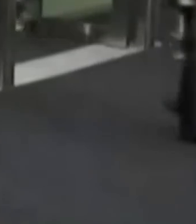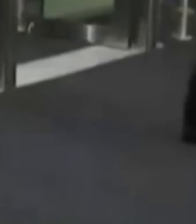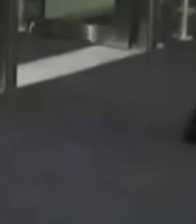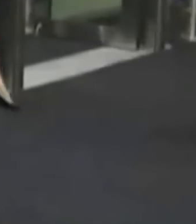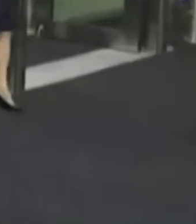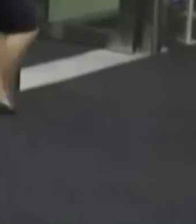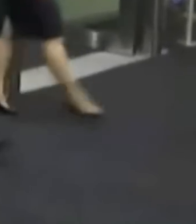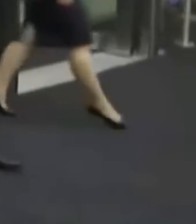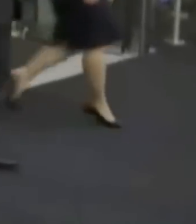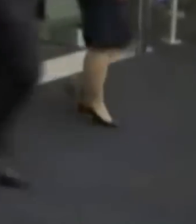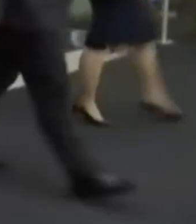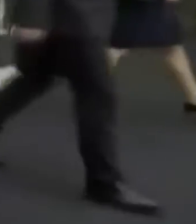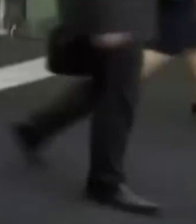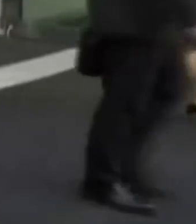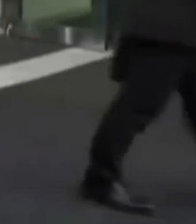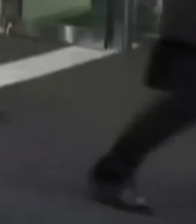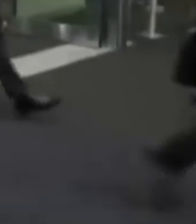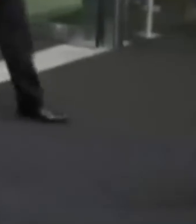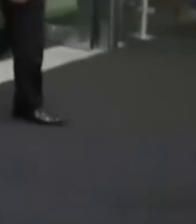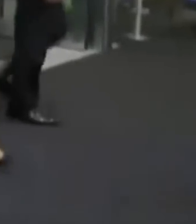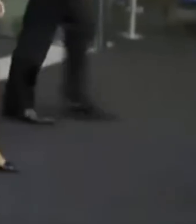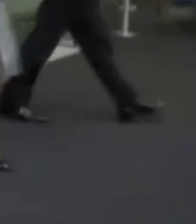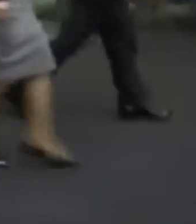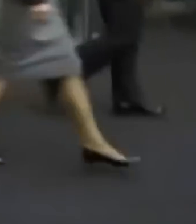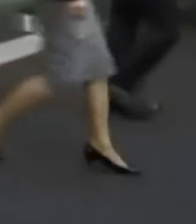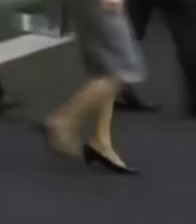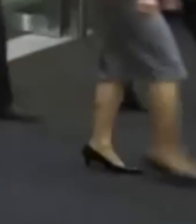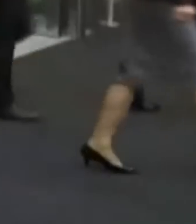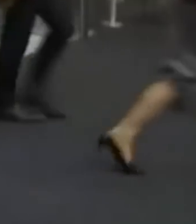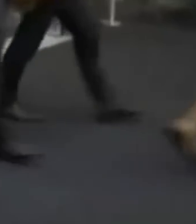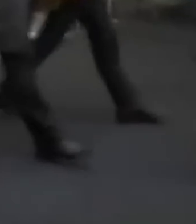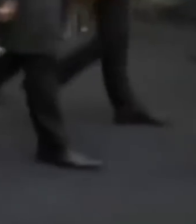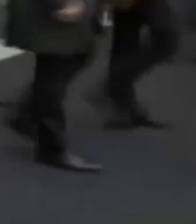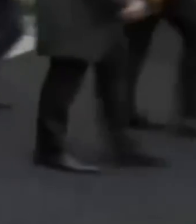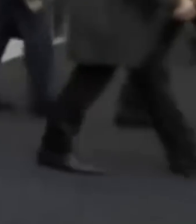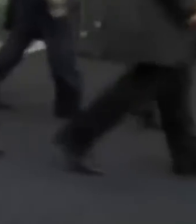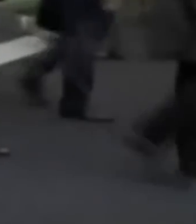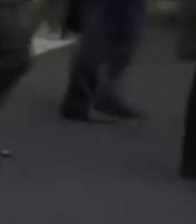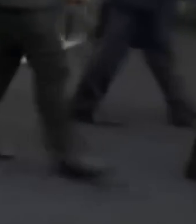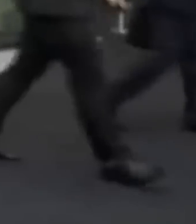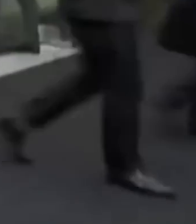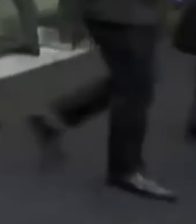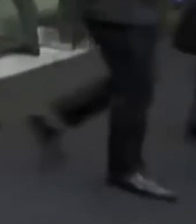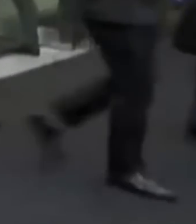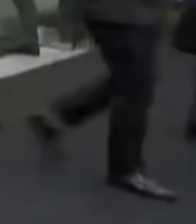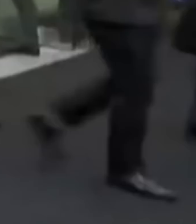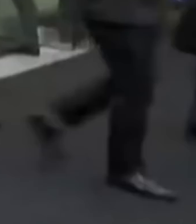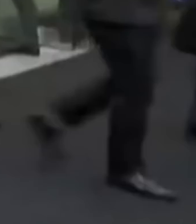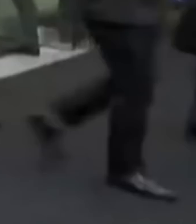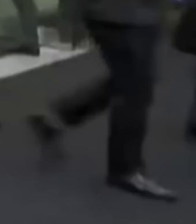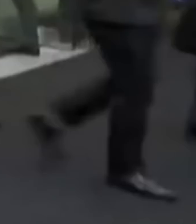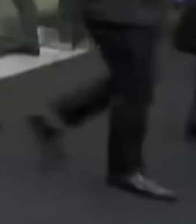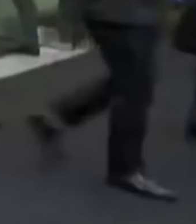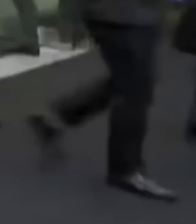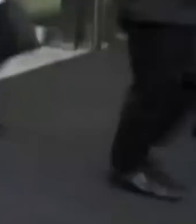Acá en Washington, en los próximos minutos, vamos a estar ya